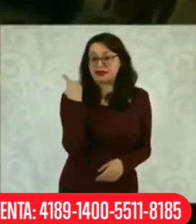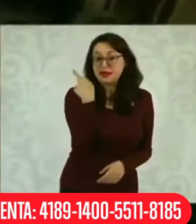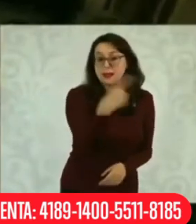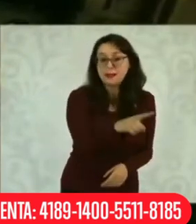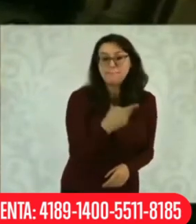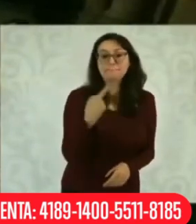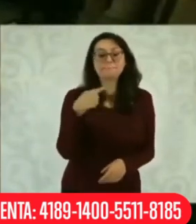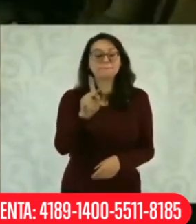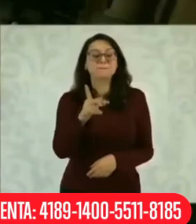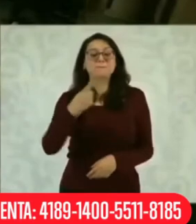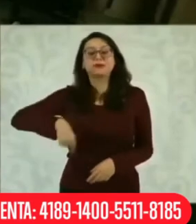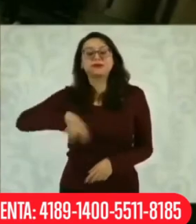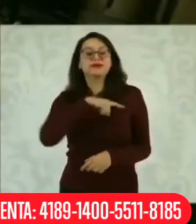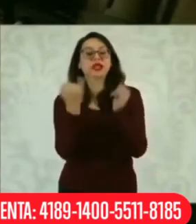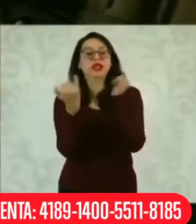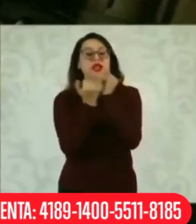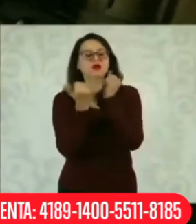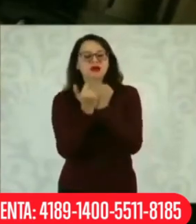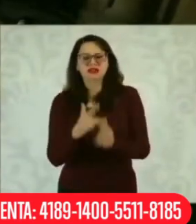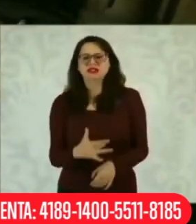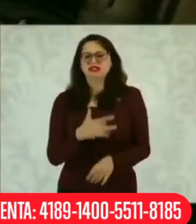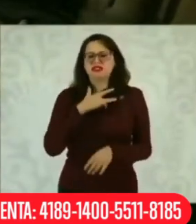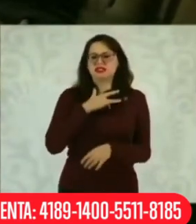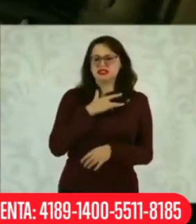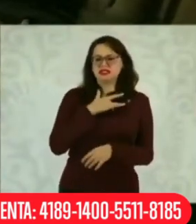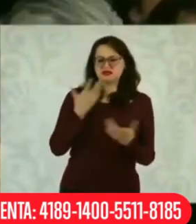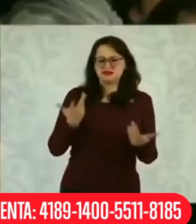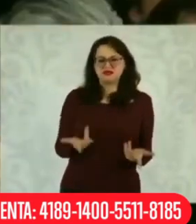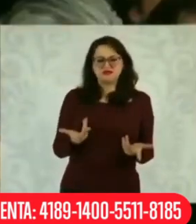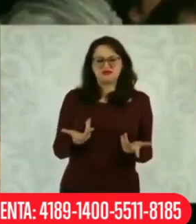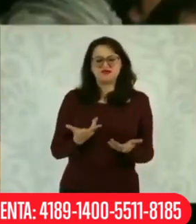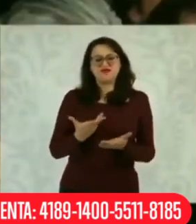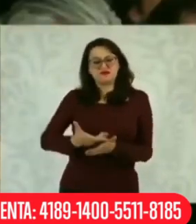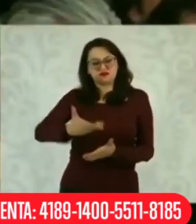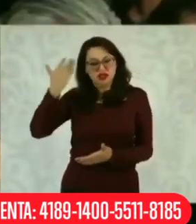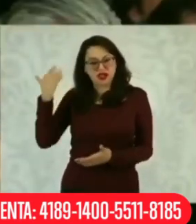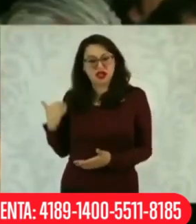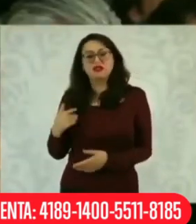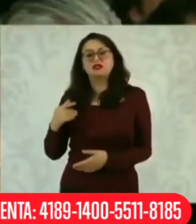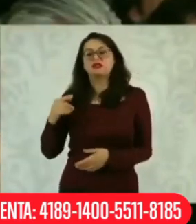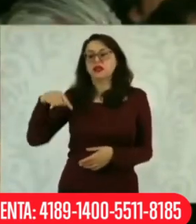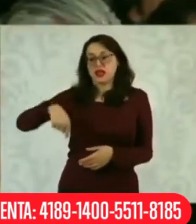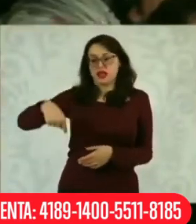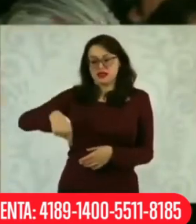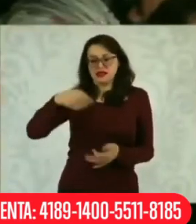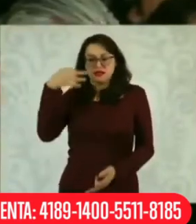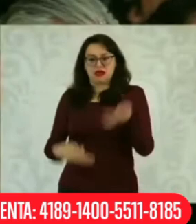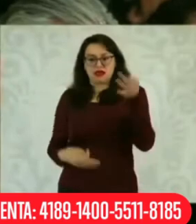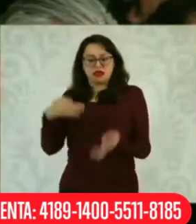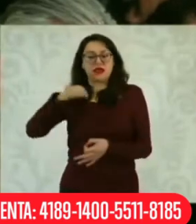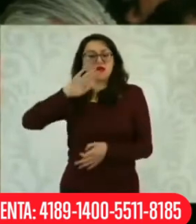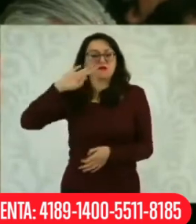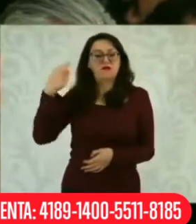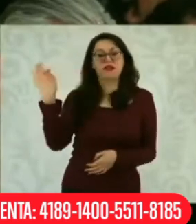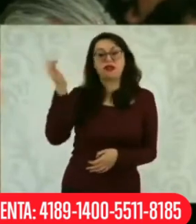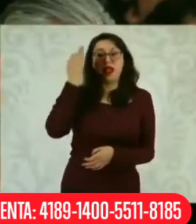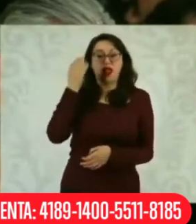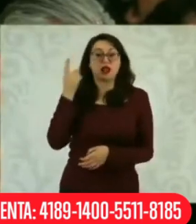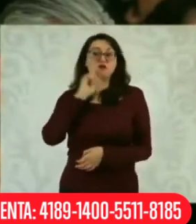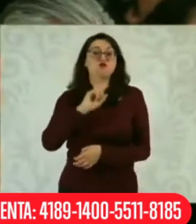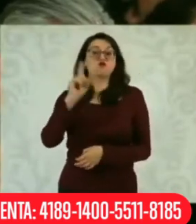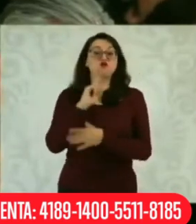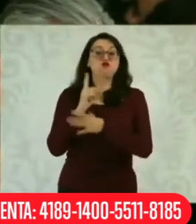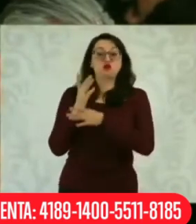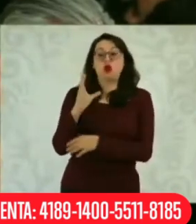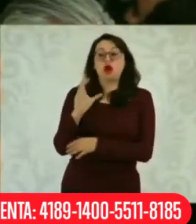nosotros también nos estábamos basando es en lo que sucedió en la audiencia en la que precisamente la jueza federal Carol Emon, lo que ella había dicho